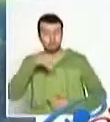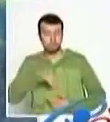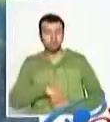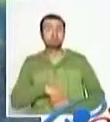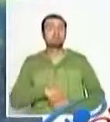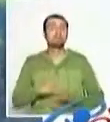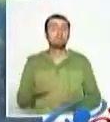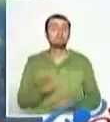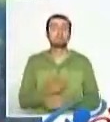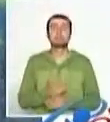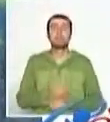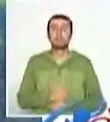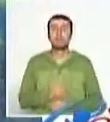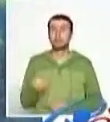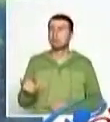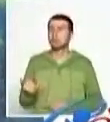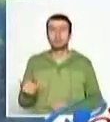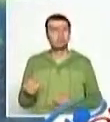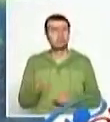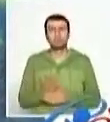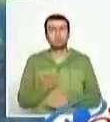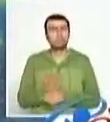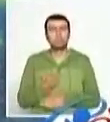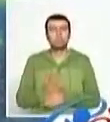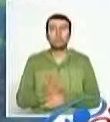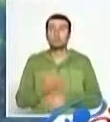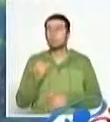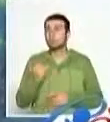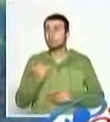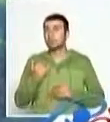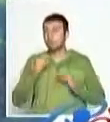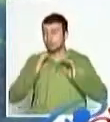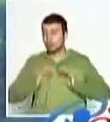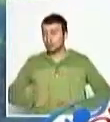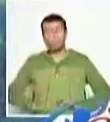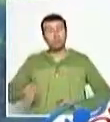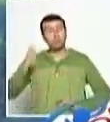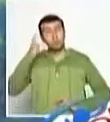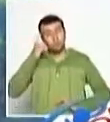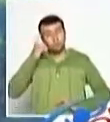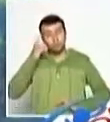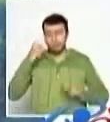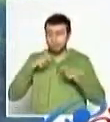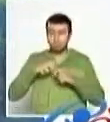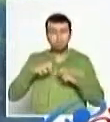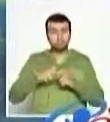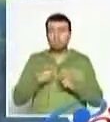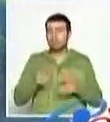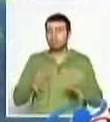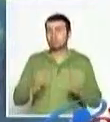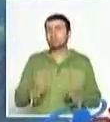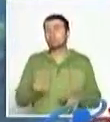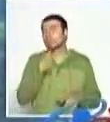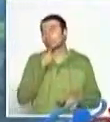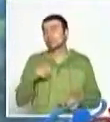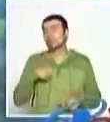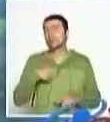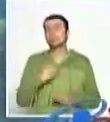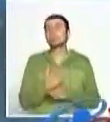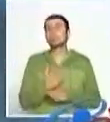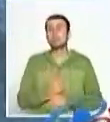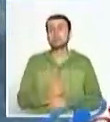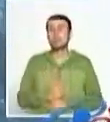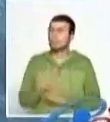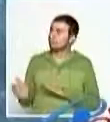Produce altas alteraciones, problemas de alteraciones a nivel cognitivo. Neurológica, sí. Neurológico. Con todas estas